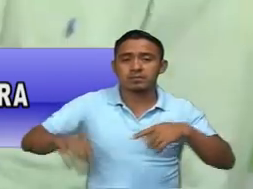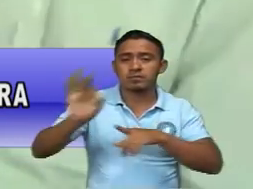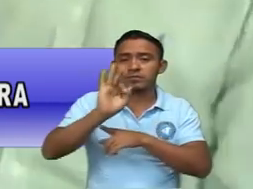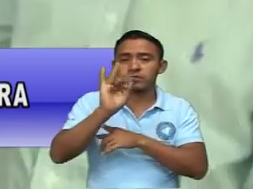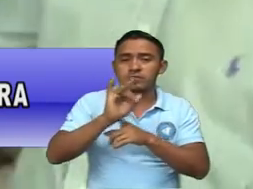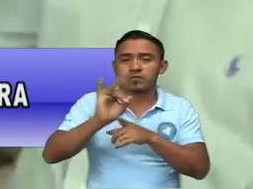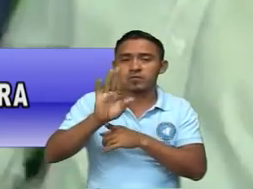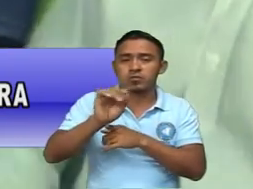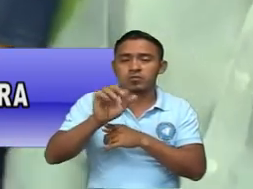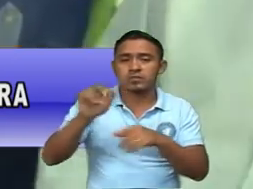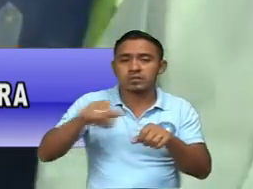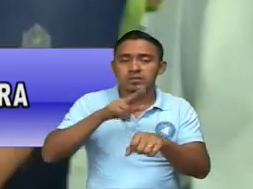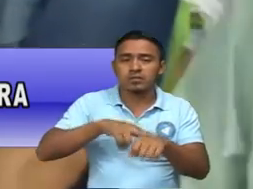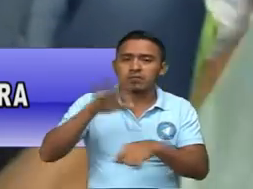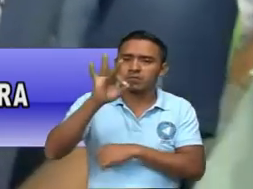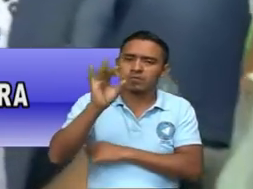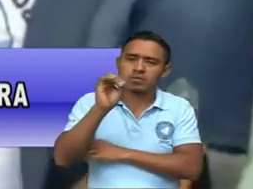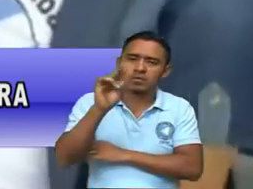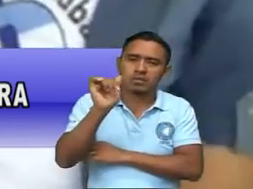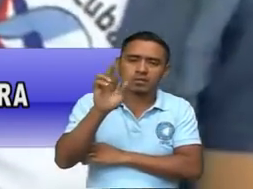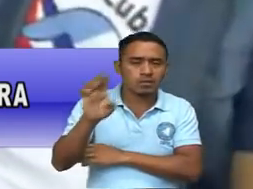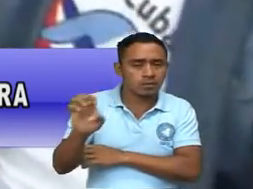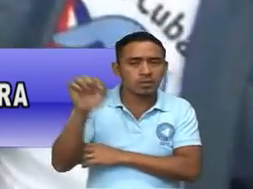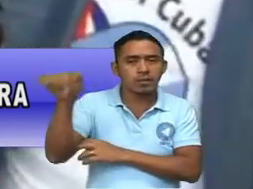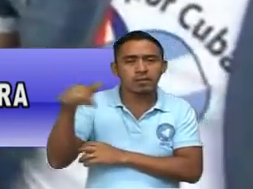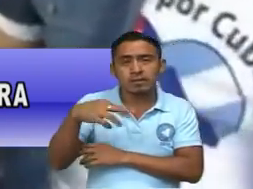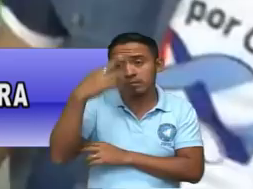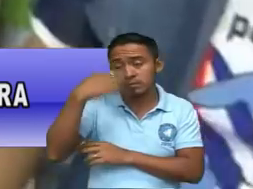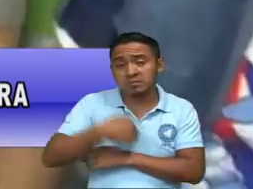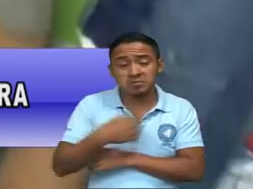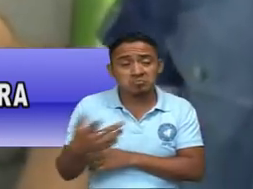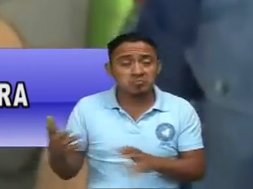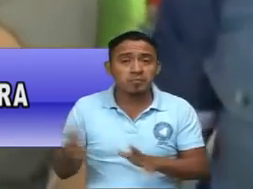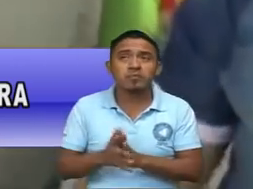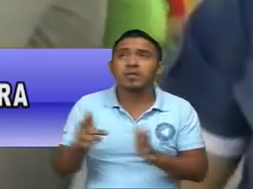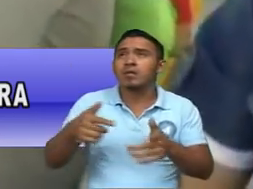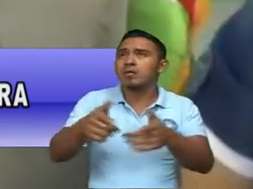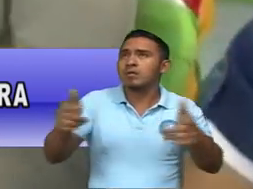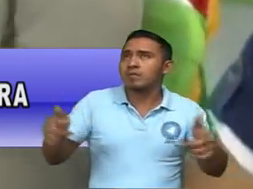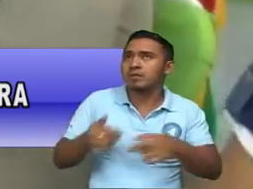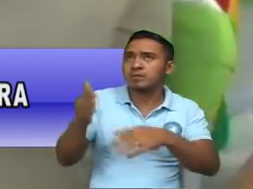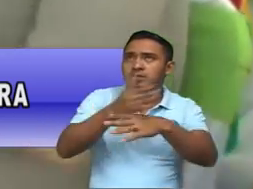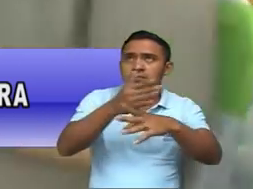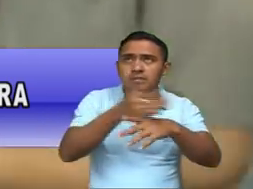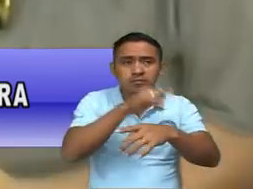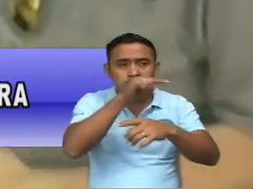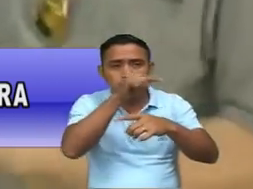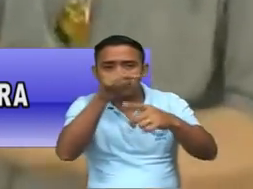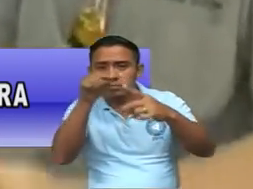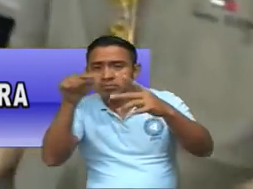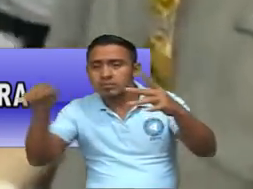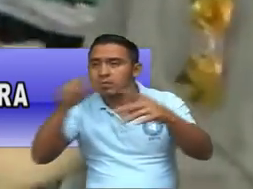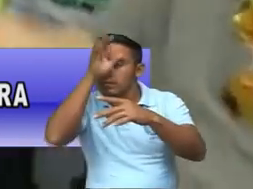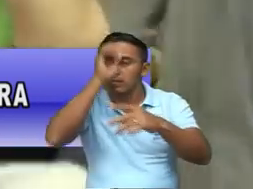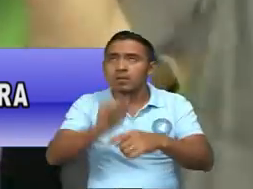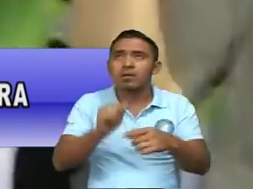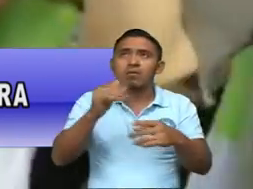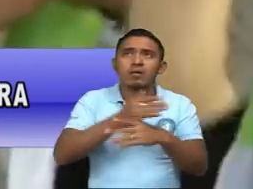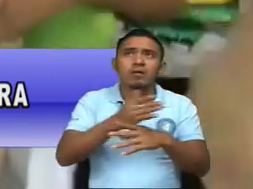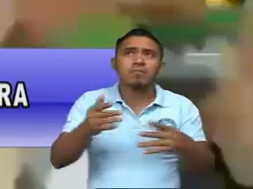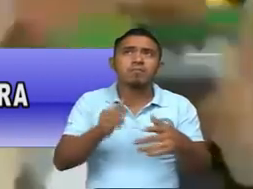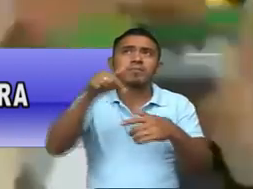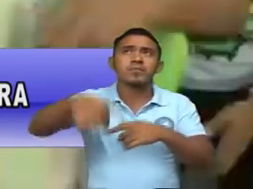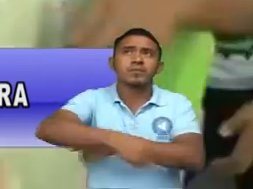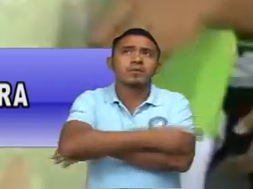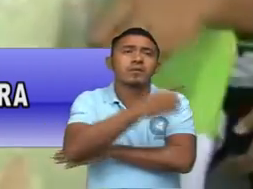de Reciclaje, FONARE, y como puede observar en pantalla, es el cuerpo diplomático acreditado en nuestro país, que nos acompaña en el día de